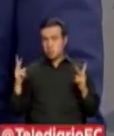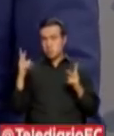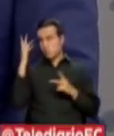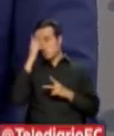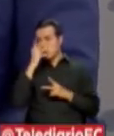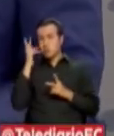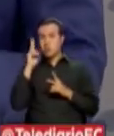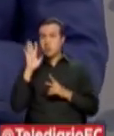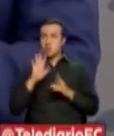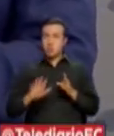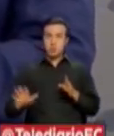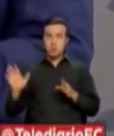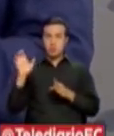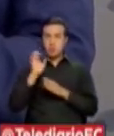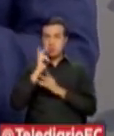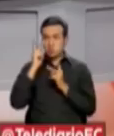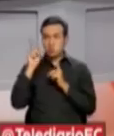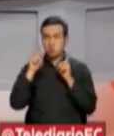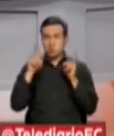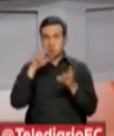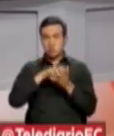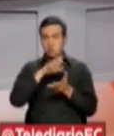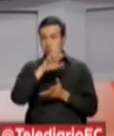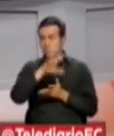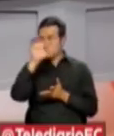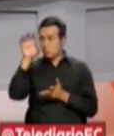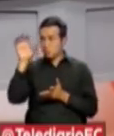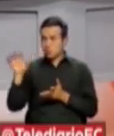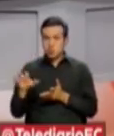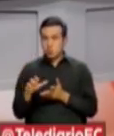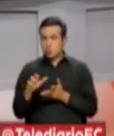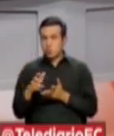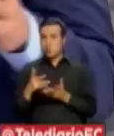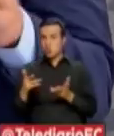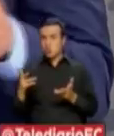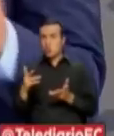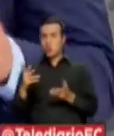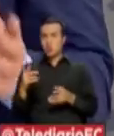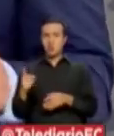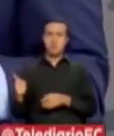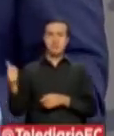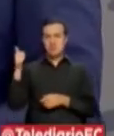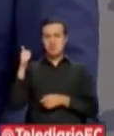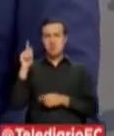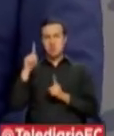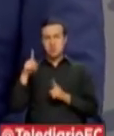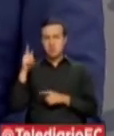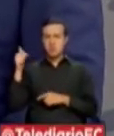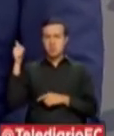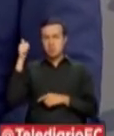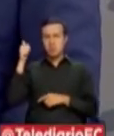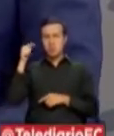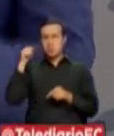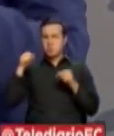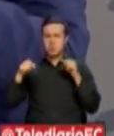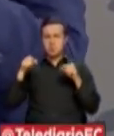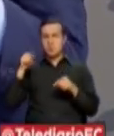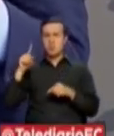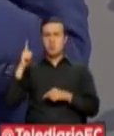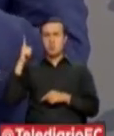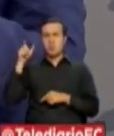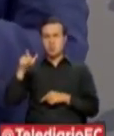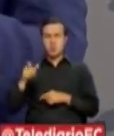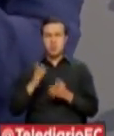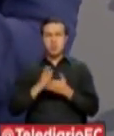esmeraldas en el ecuador entero si hay algunas provincias excluyentes que se reproducen los cacicazgos locales cuando eso ocurre cuando el